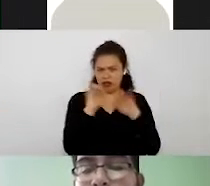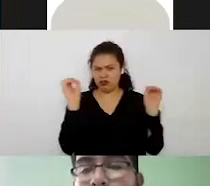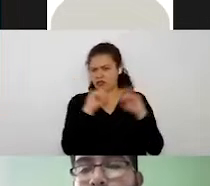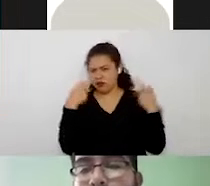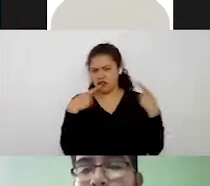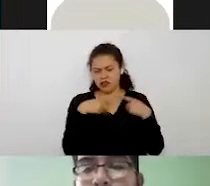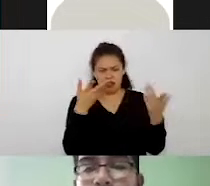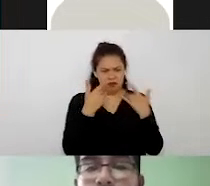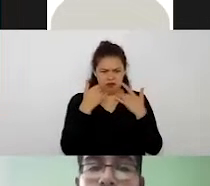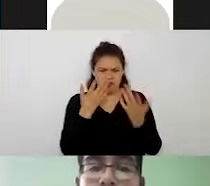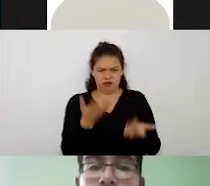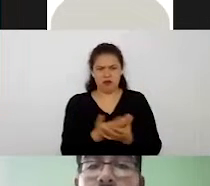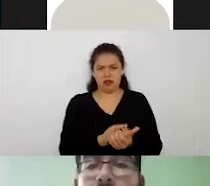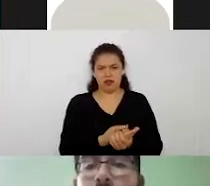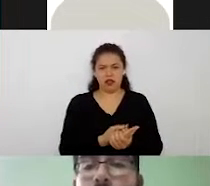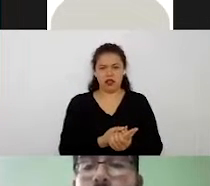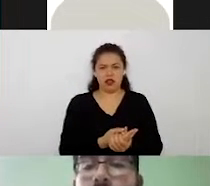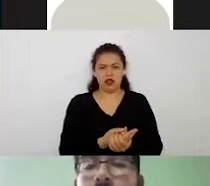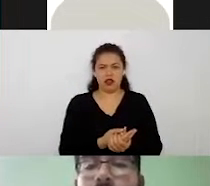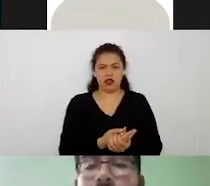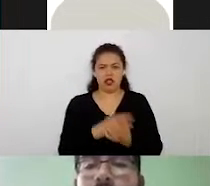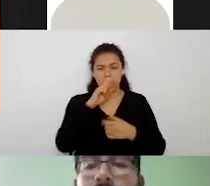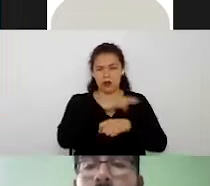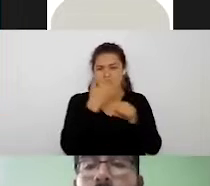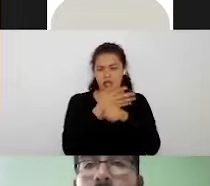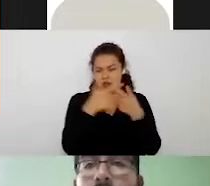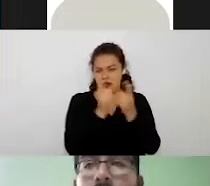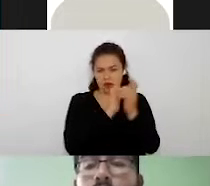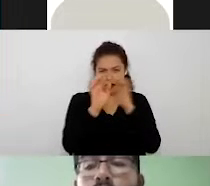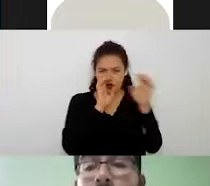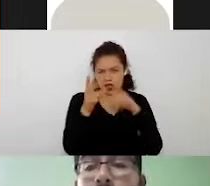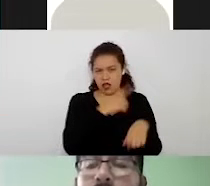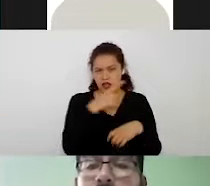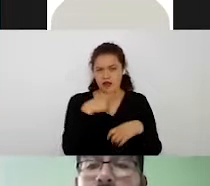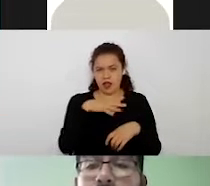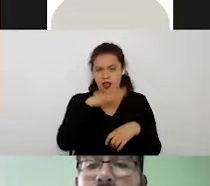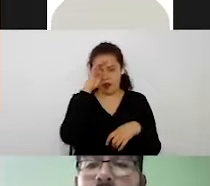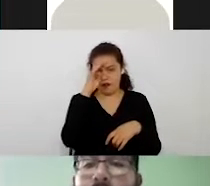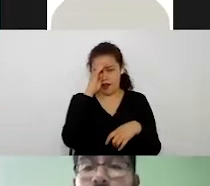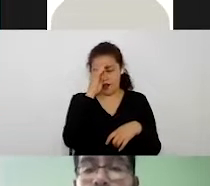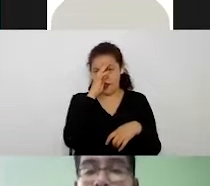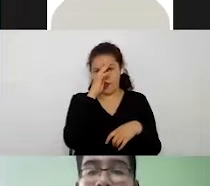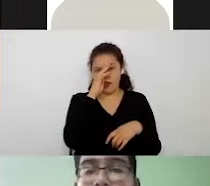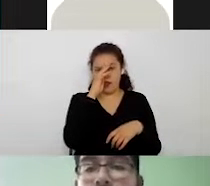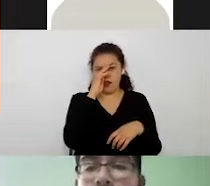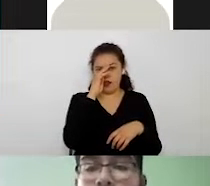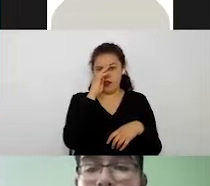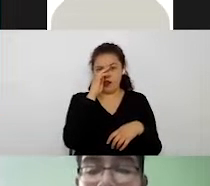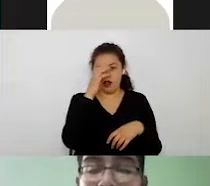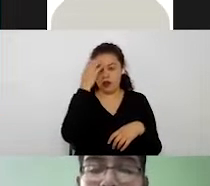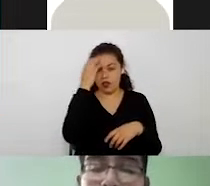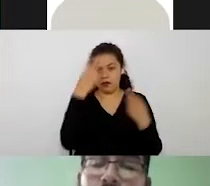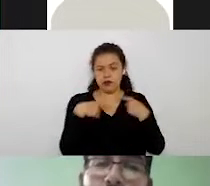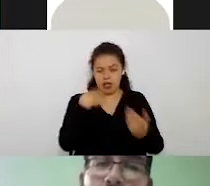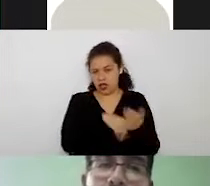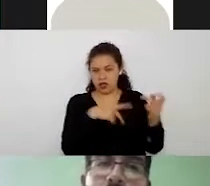Es responsabilidad de la brigada de comunicación tener conocimiento de quiénes son las personas que están dentro del inmueble. No